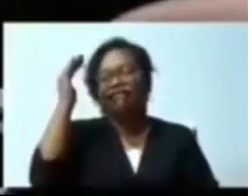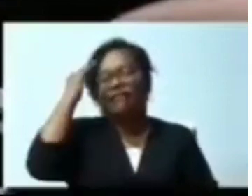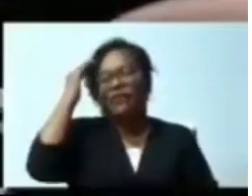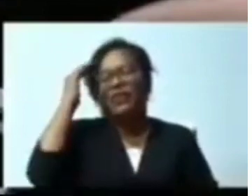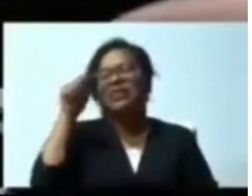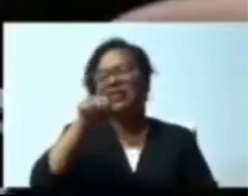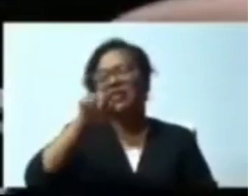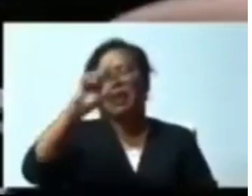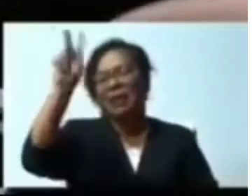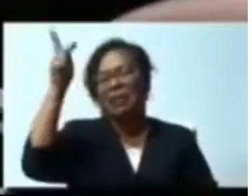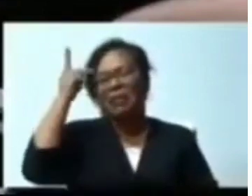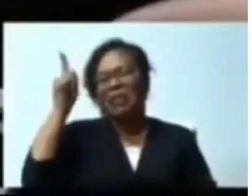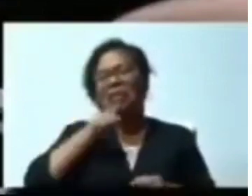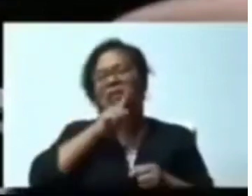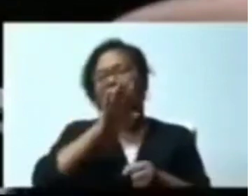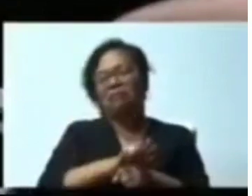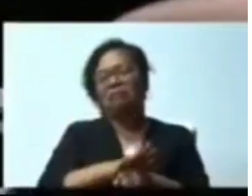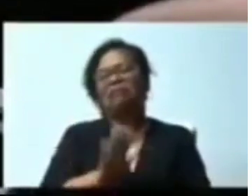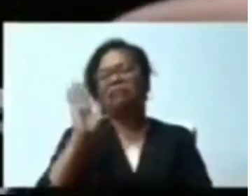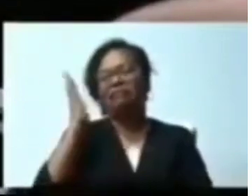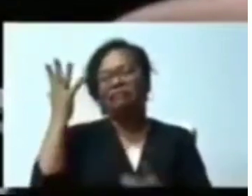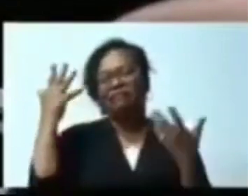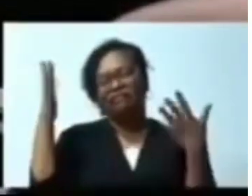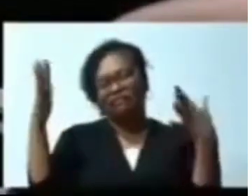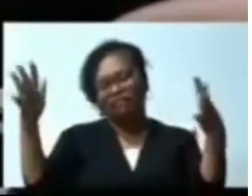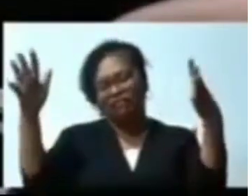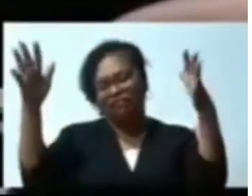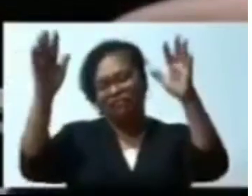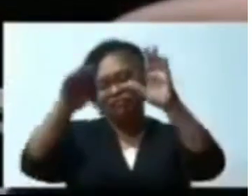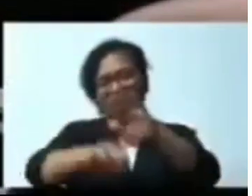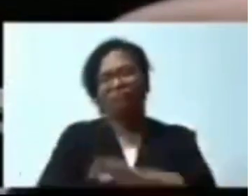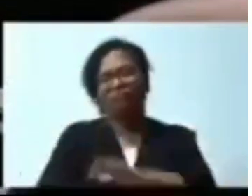el compromiso político ya lo tiene. Muchas gracias, compañeros diputados y diputadas.